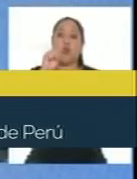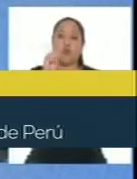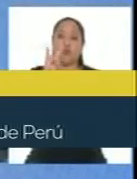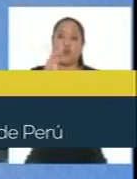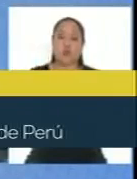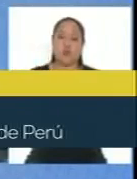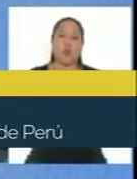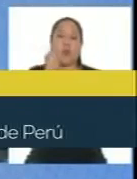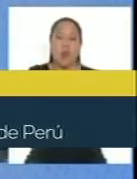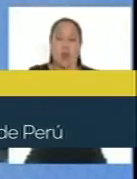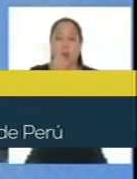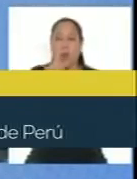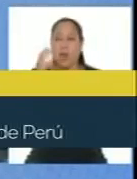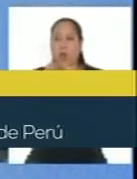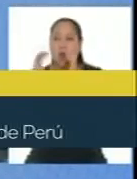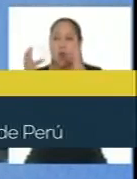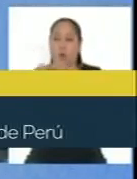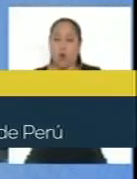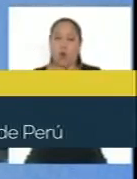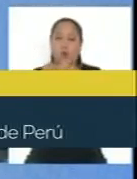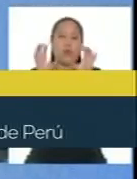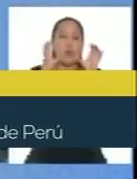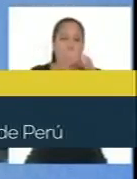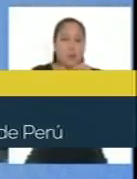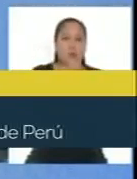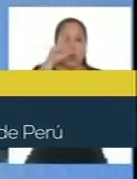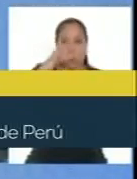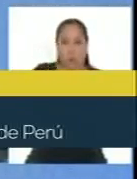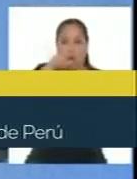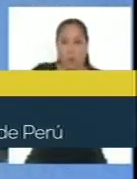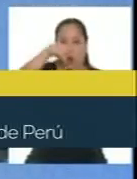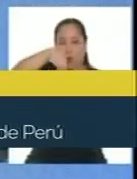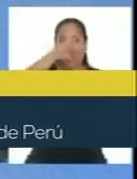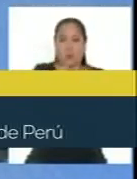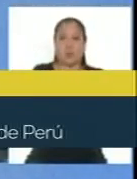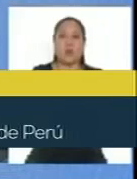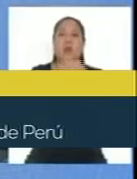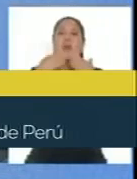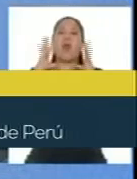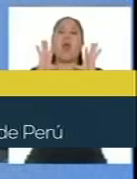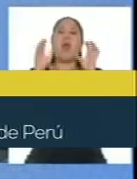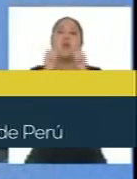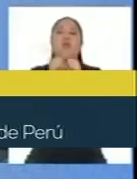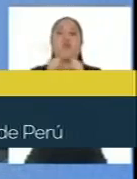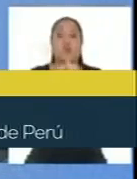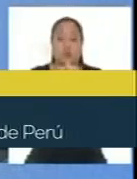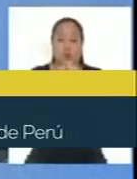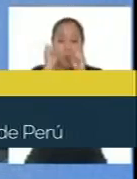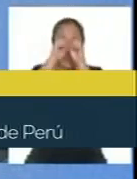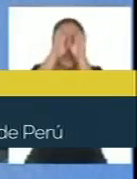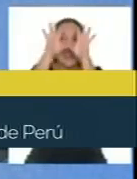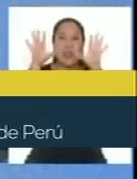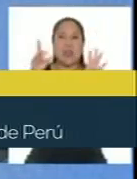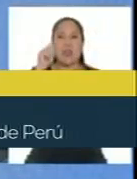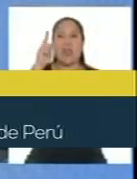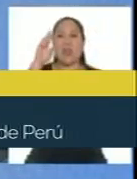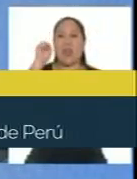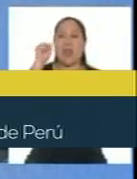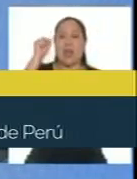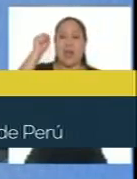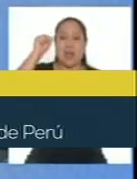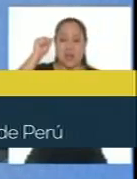misión acreditada en nuestro país. Gracias a la Asociación Civil Transparencia y